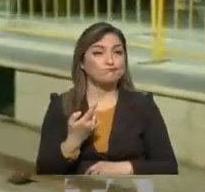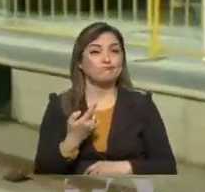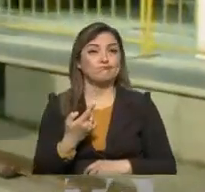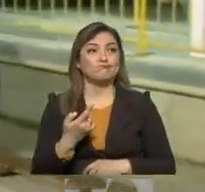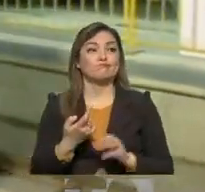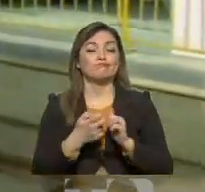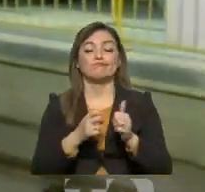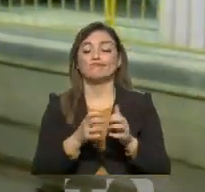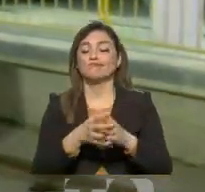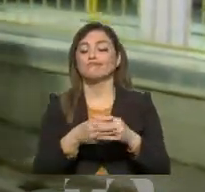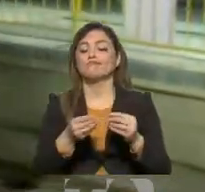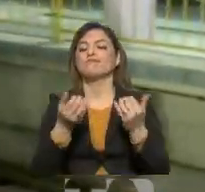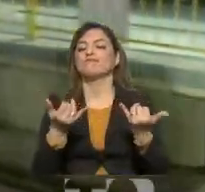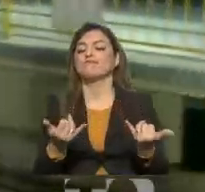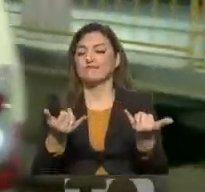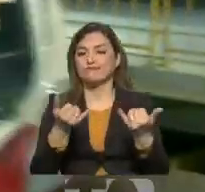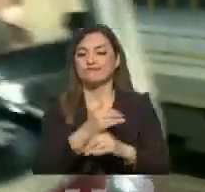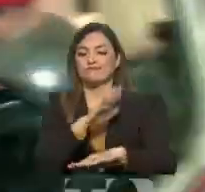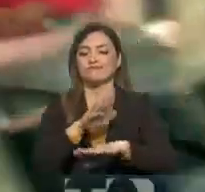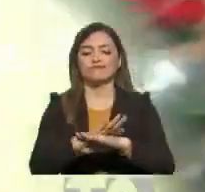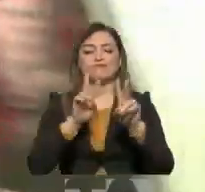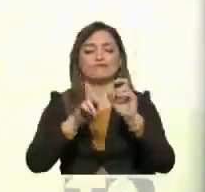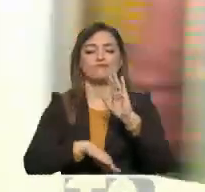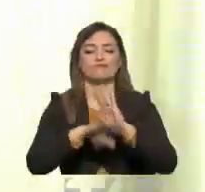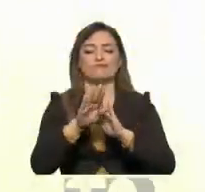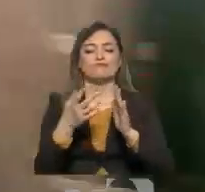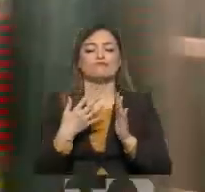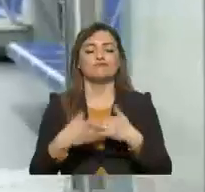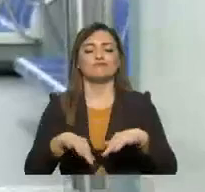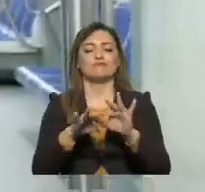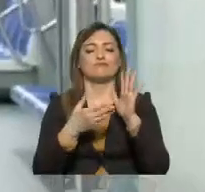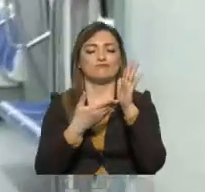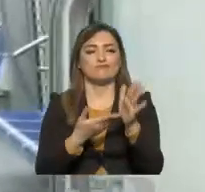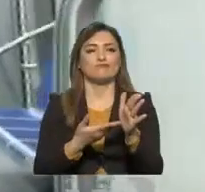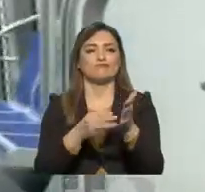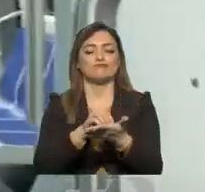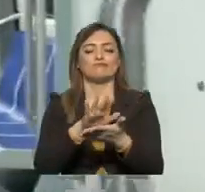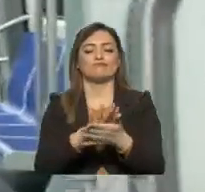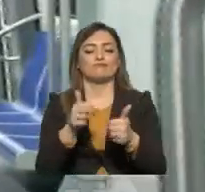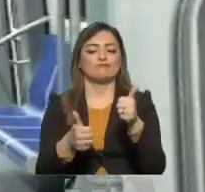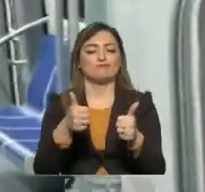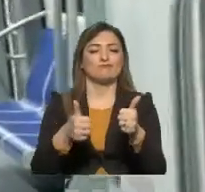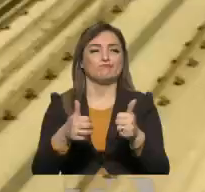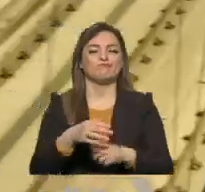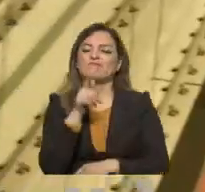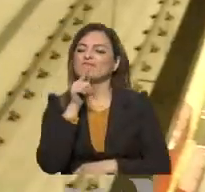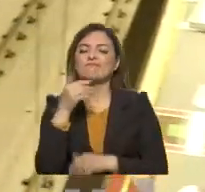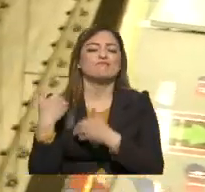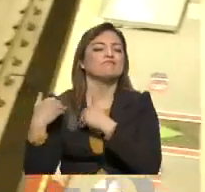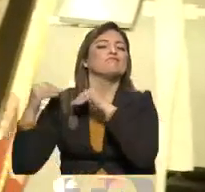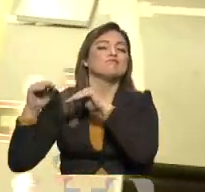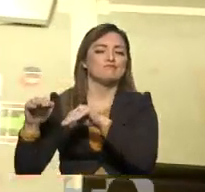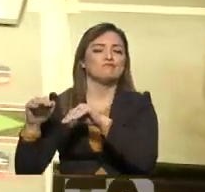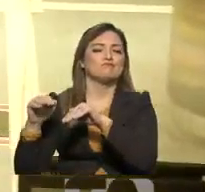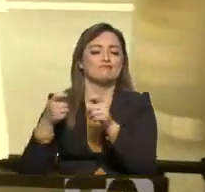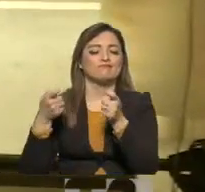ha solucionado hasta la fecha el tema más importante, que es el modelo de gestión, es decir, quién se hará cargo